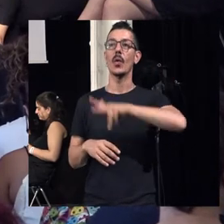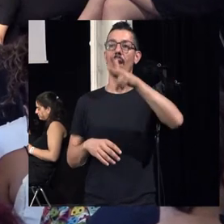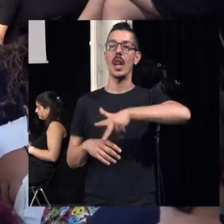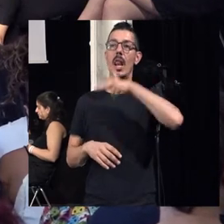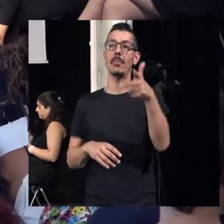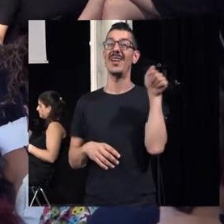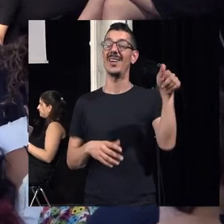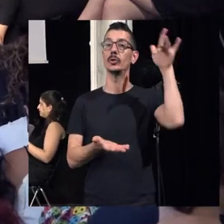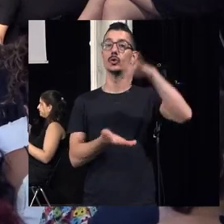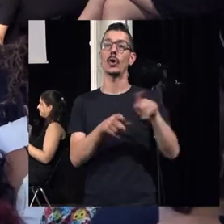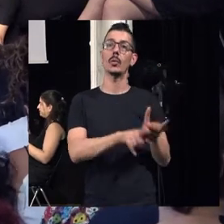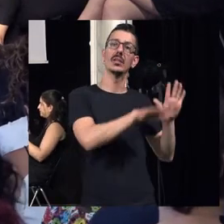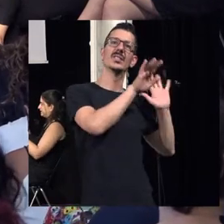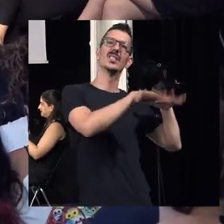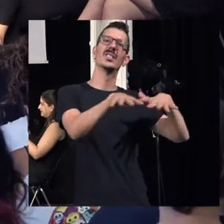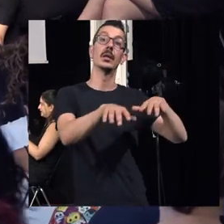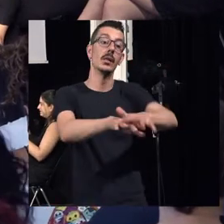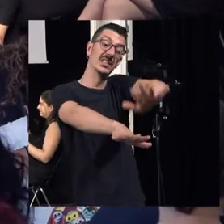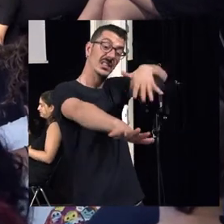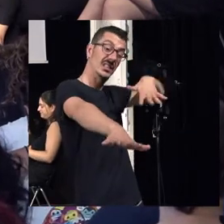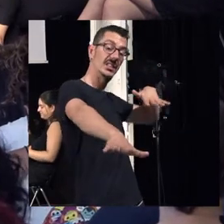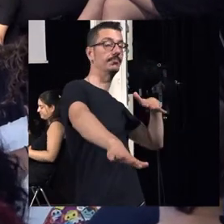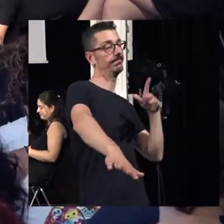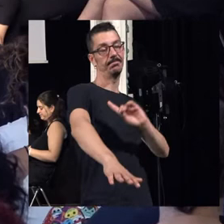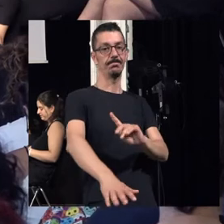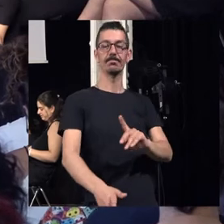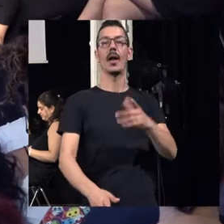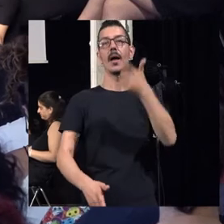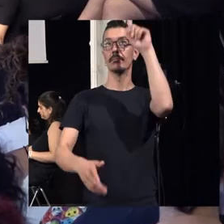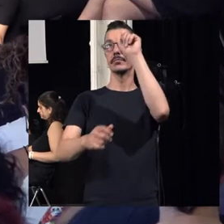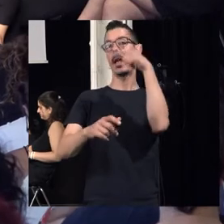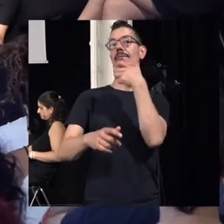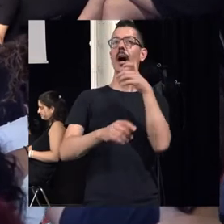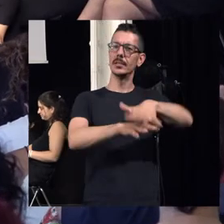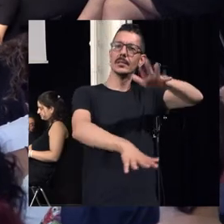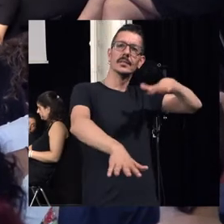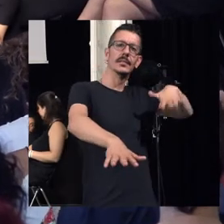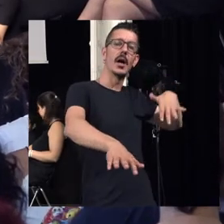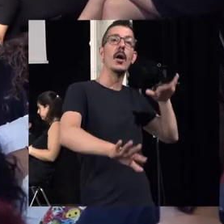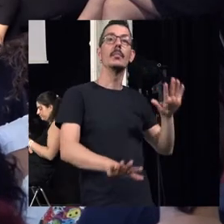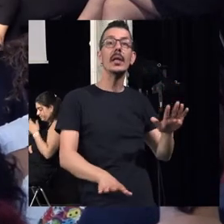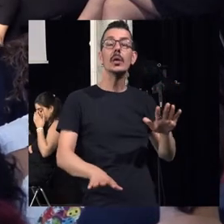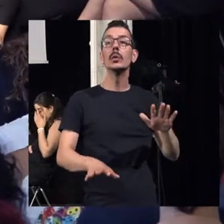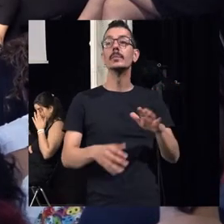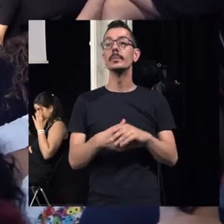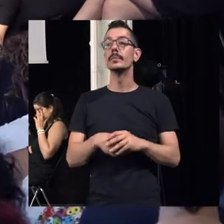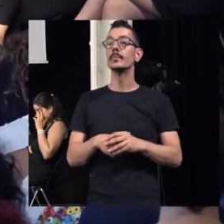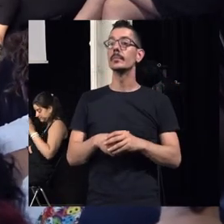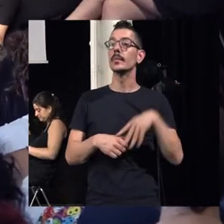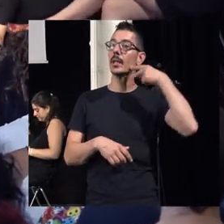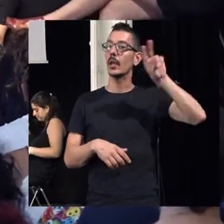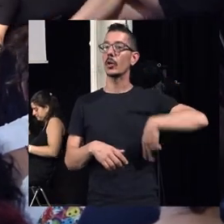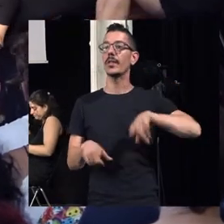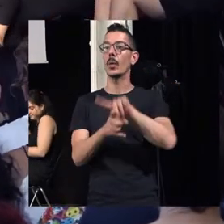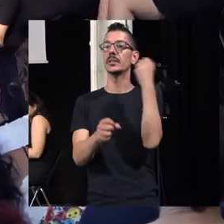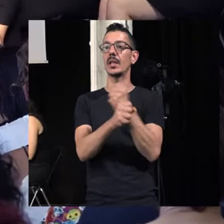manifestaciones no tan multitudinarias como quisiéramos tener, pero sin embargo a ella se le reconocía